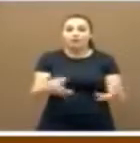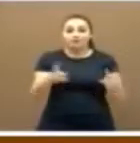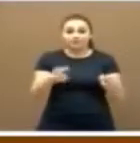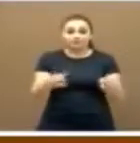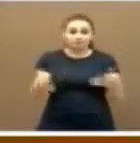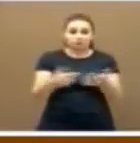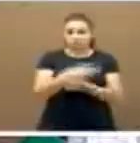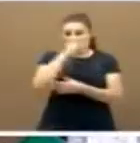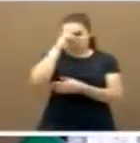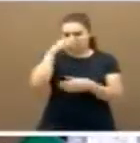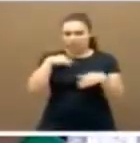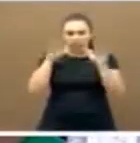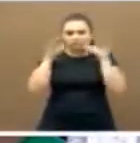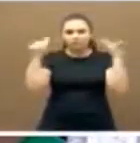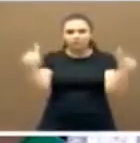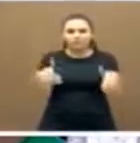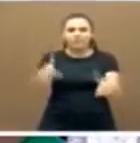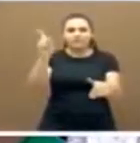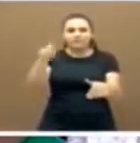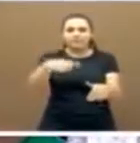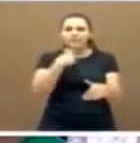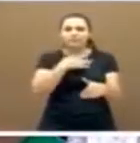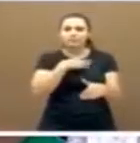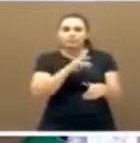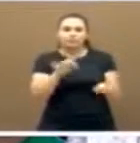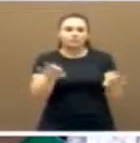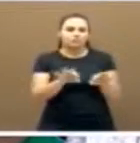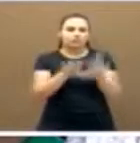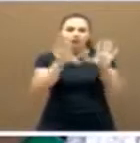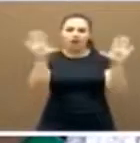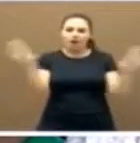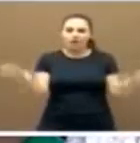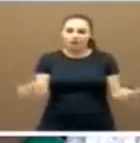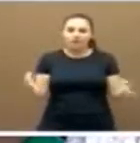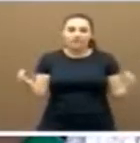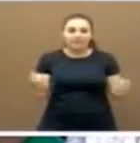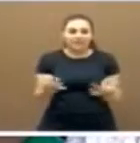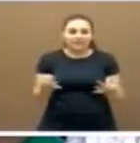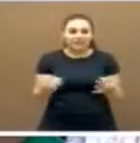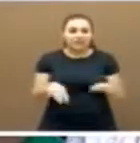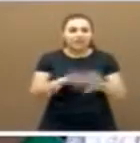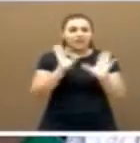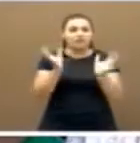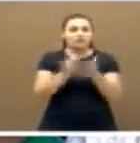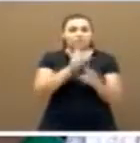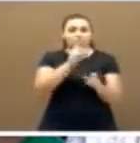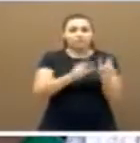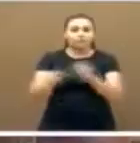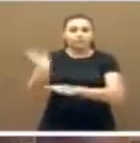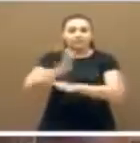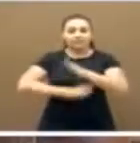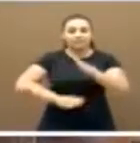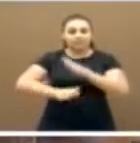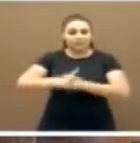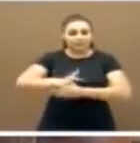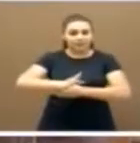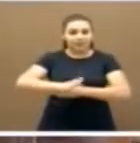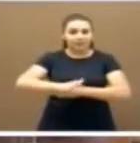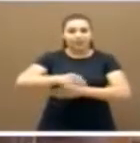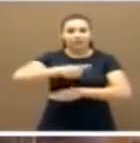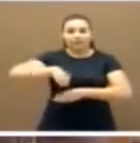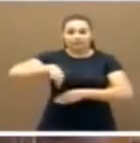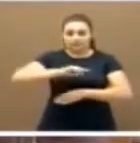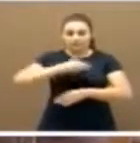todas nuestras preocupaciones, sino que podemos decir con toda claridad que es un mundo, el de las personas con discapacidad, que tienen